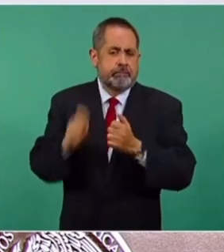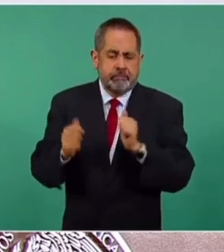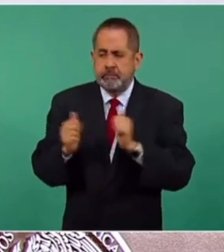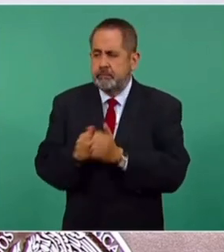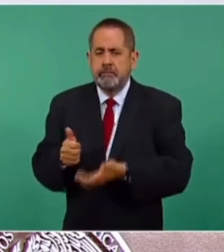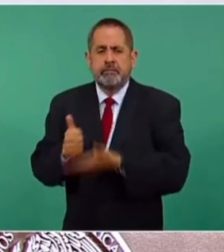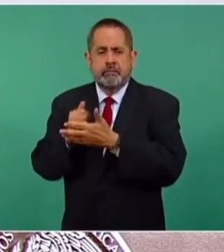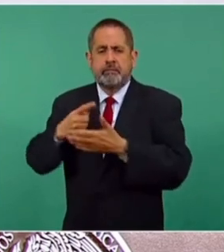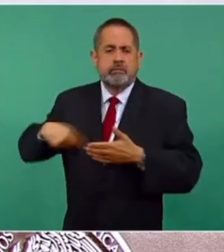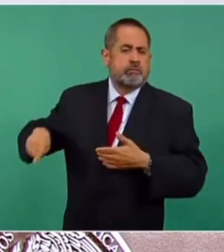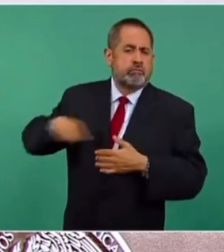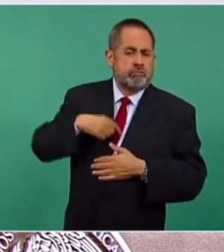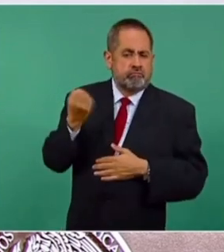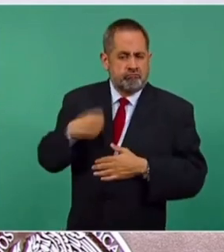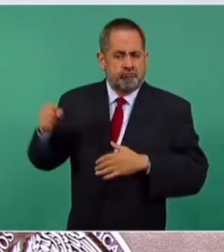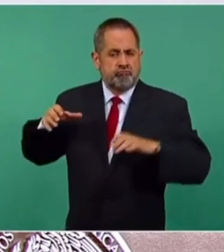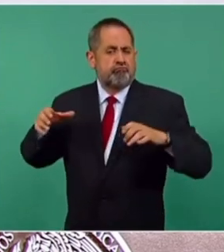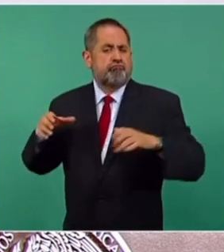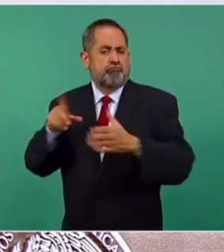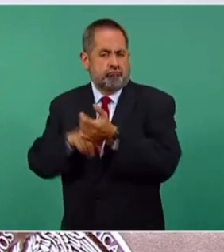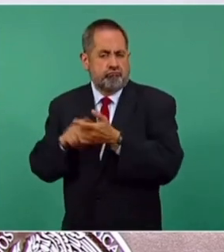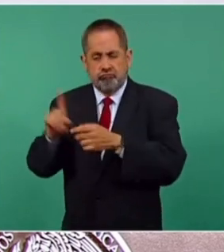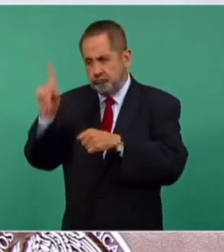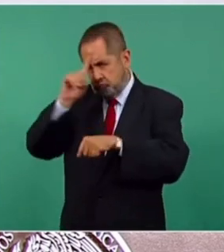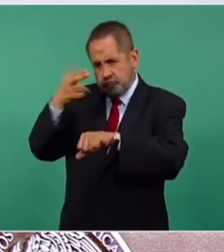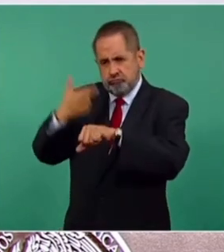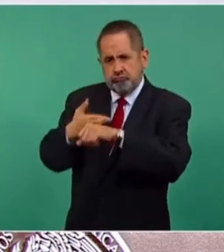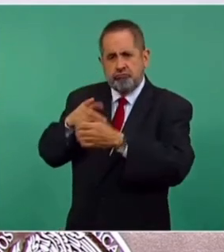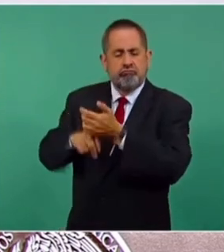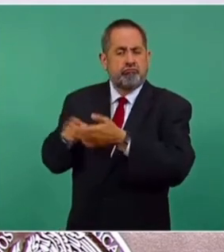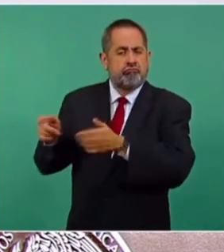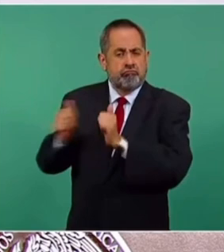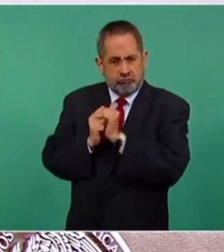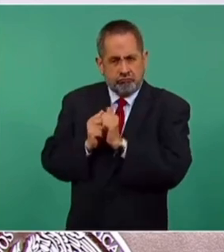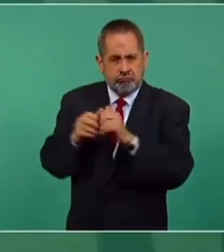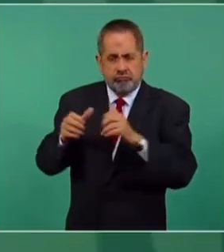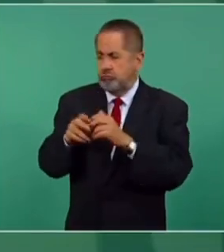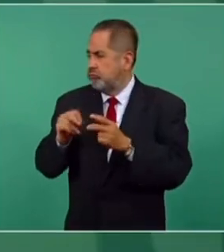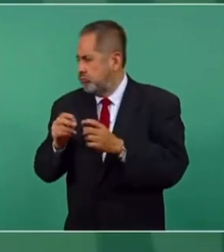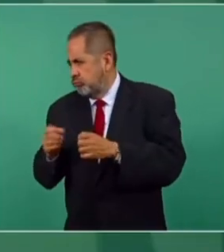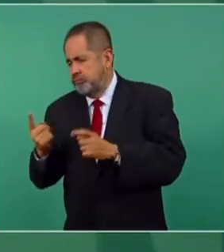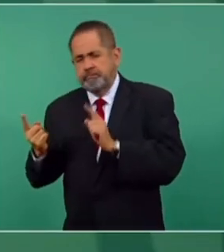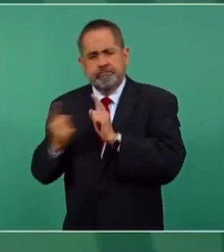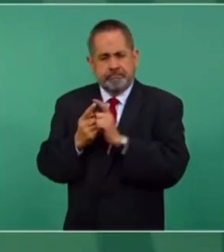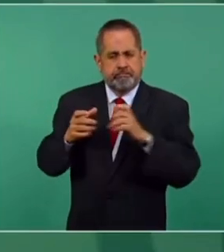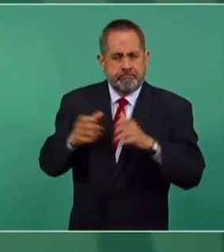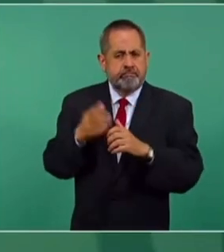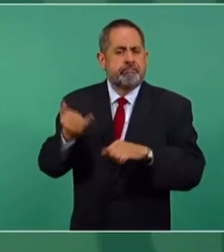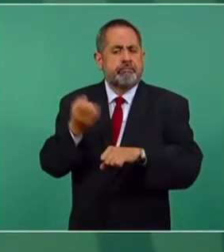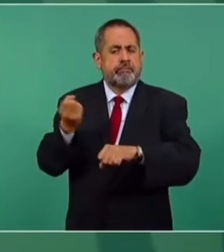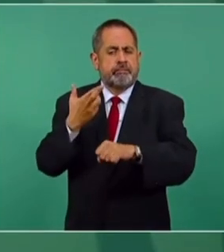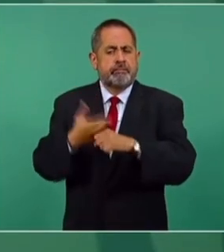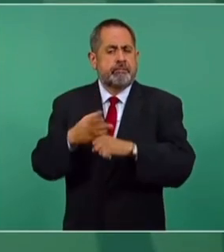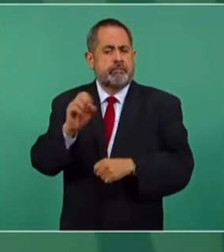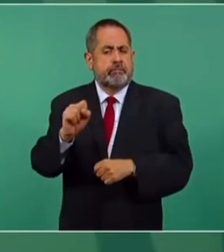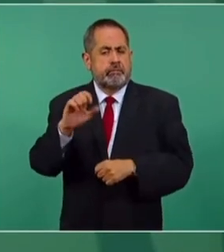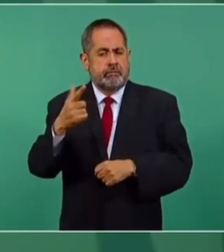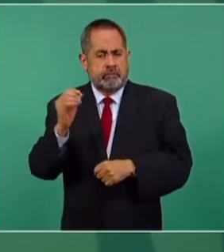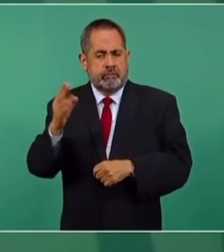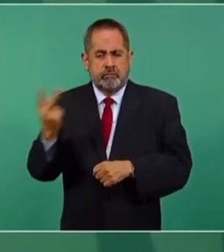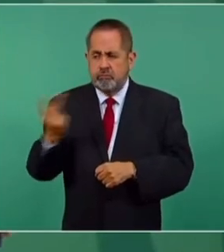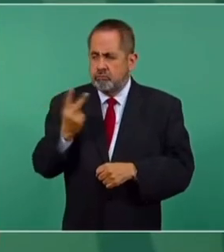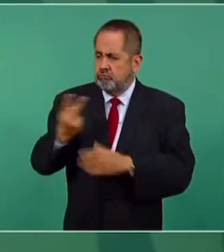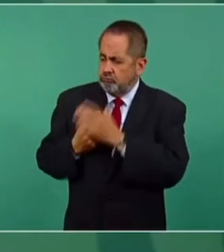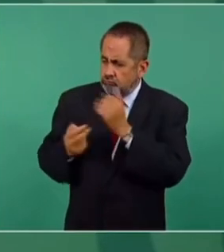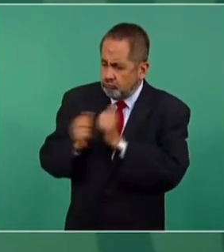apoyo extraordinario que siempre nos da la consejera jurídica, que ahora está aquí presente, y el secretario de Gobernación. Y,